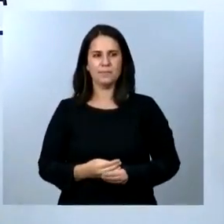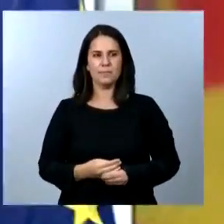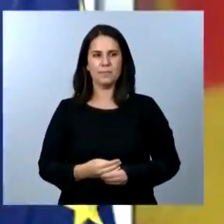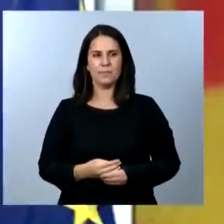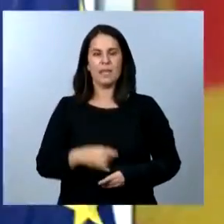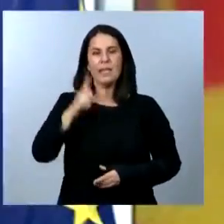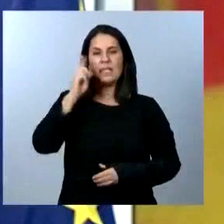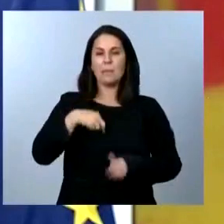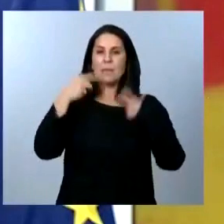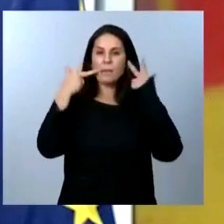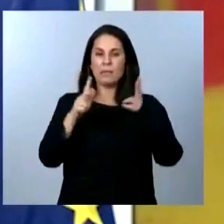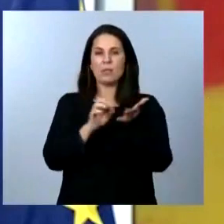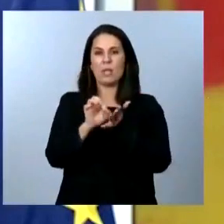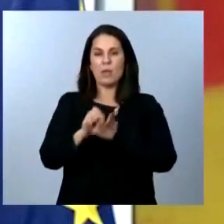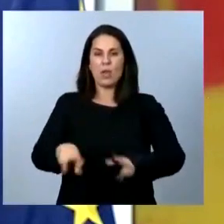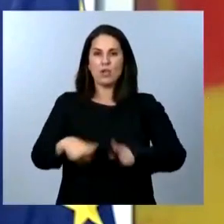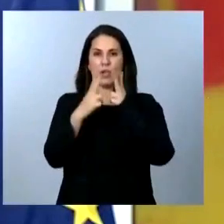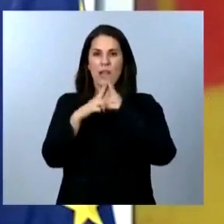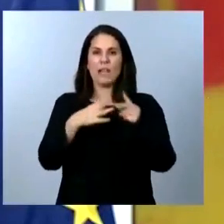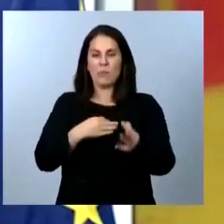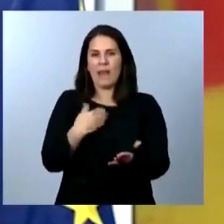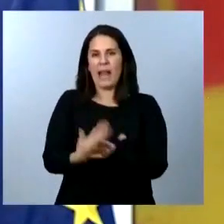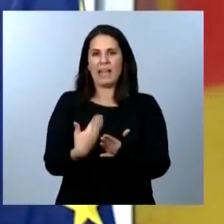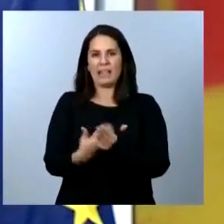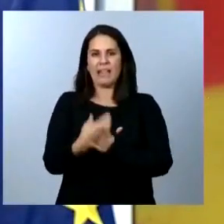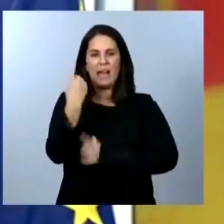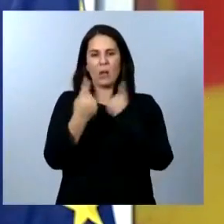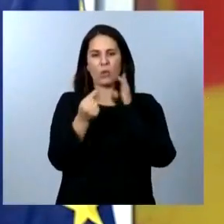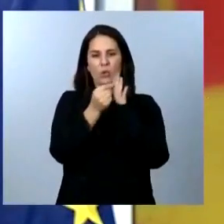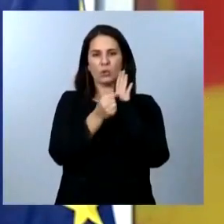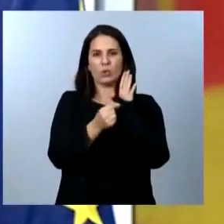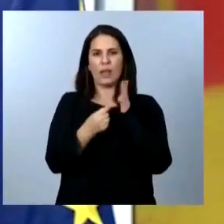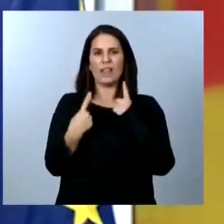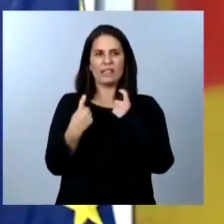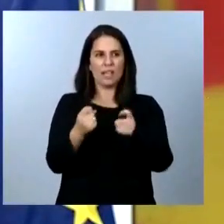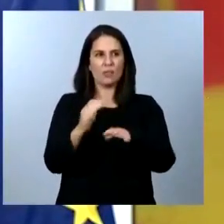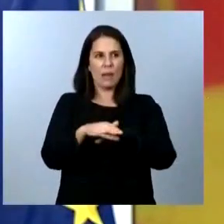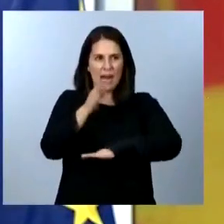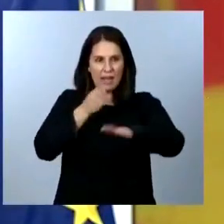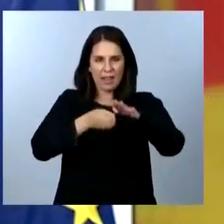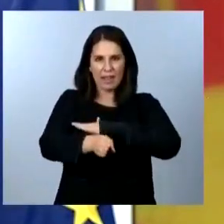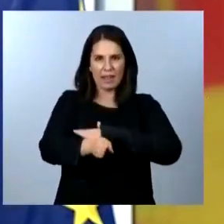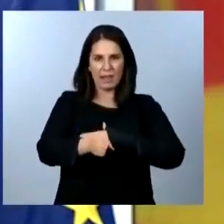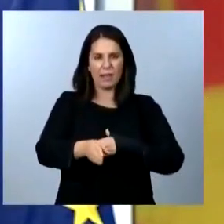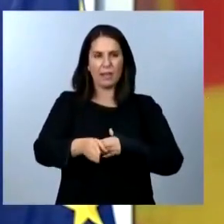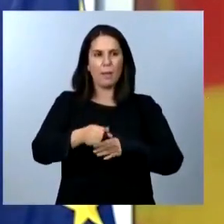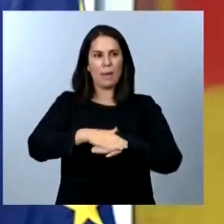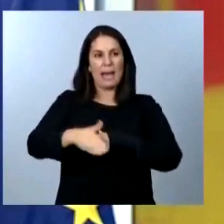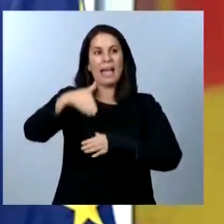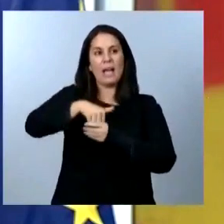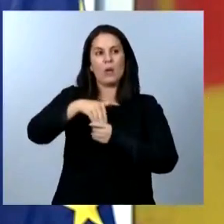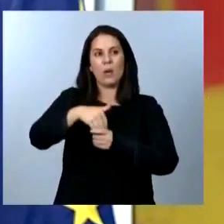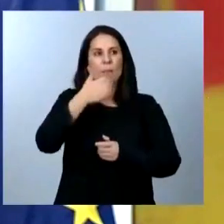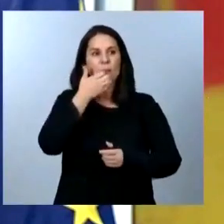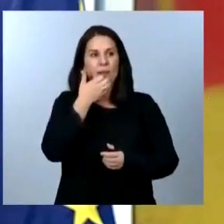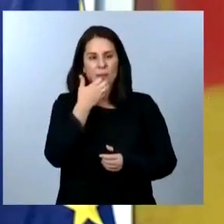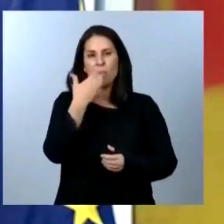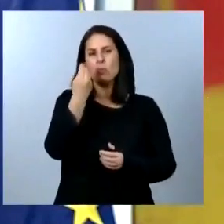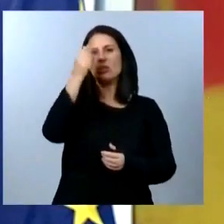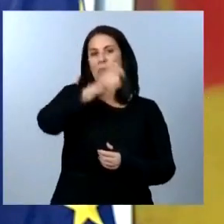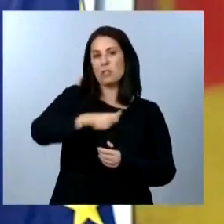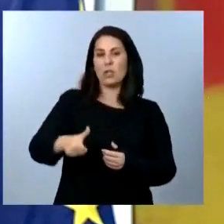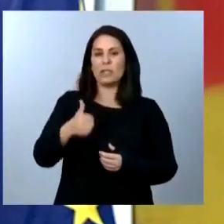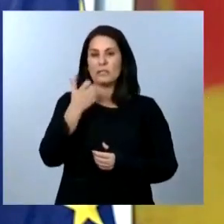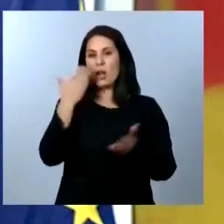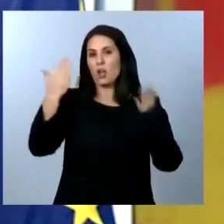puedan acreditar algunos de los requisitos necesarios para acceder al ingreso mínimo vital, para incluir, por ejemplo, a muchas personas sin hogar que tienen